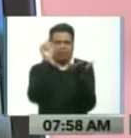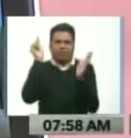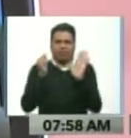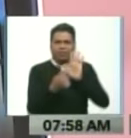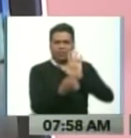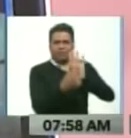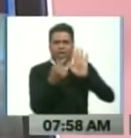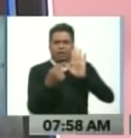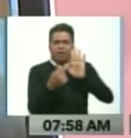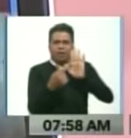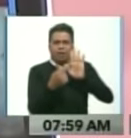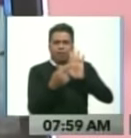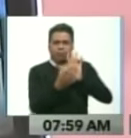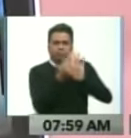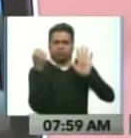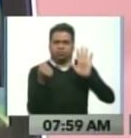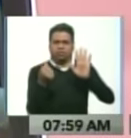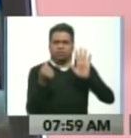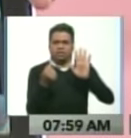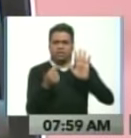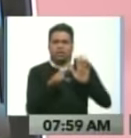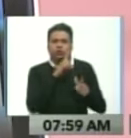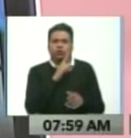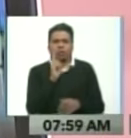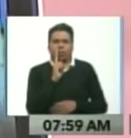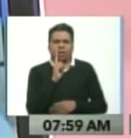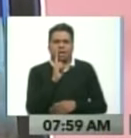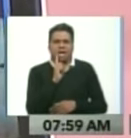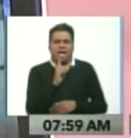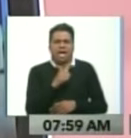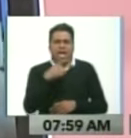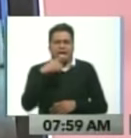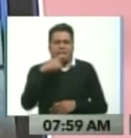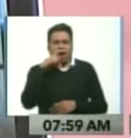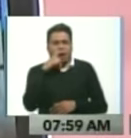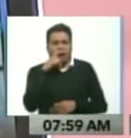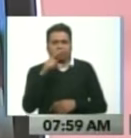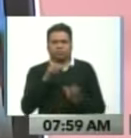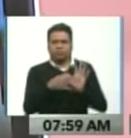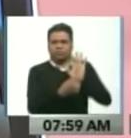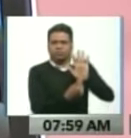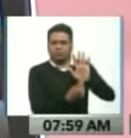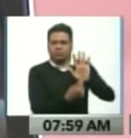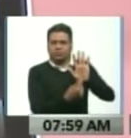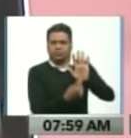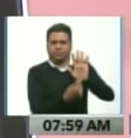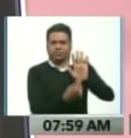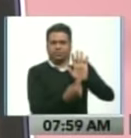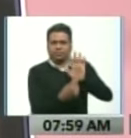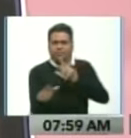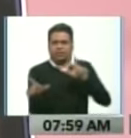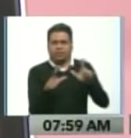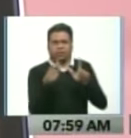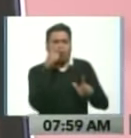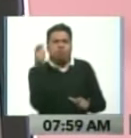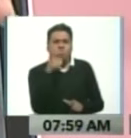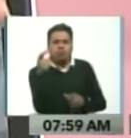un personaje, desbloqueamos Antonio José de Sucre. Lo podemos... Bueno, ya no los ganamos. Lo podemos buscar